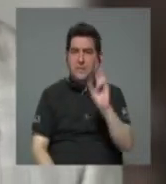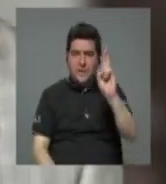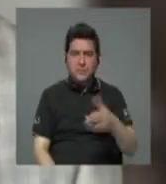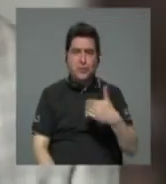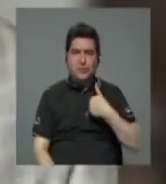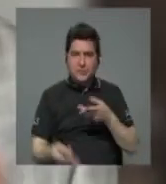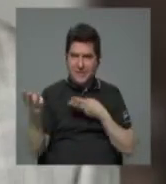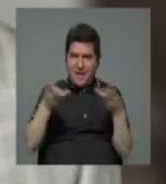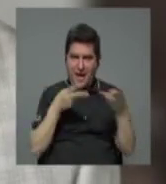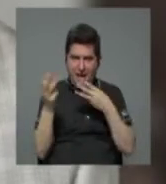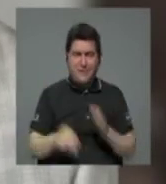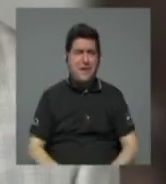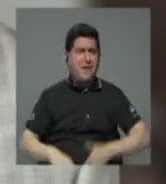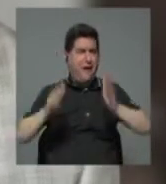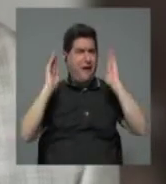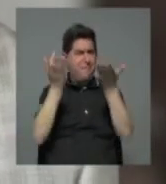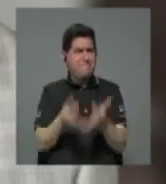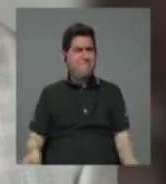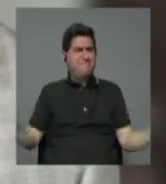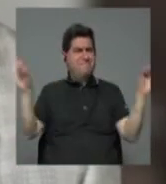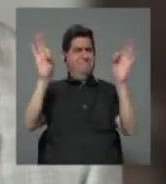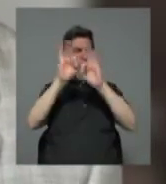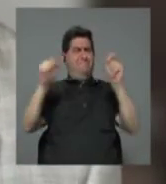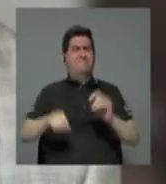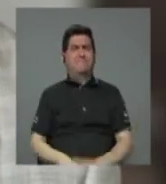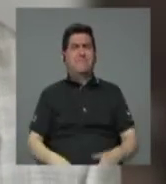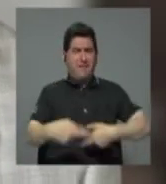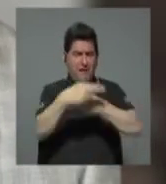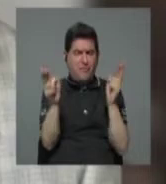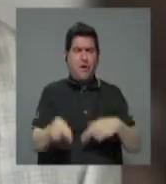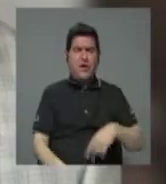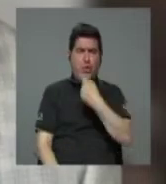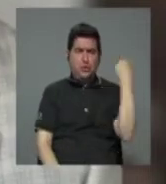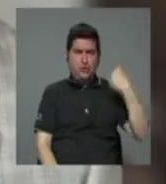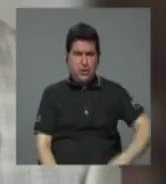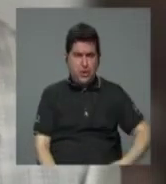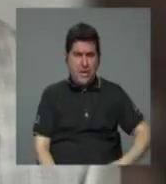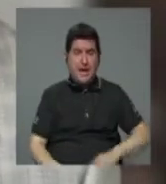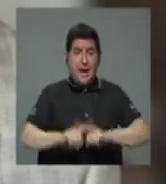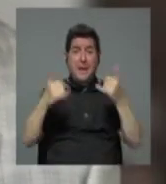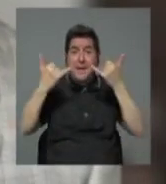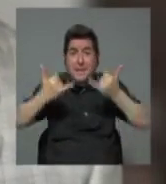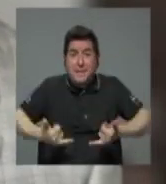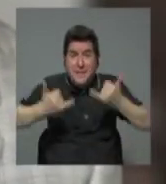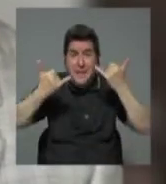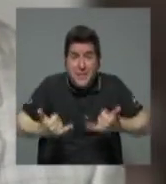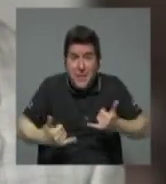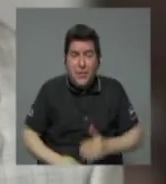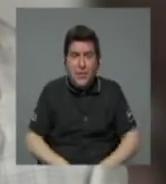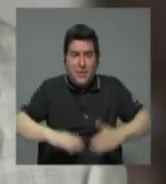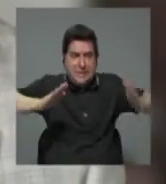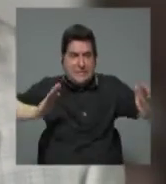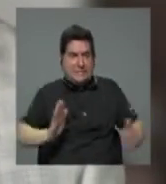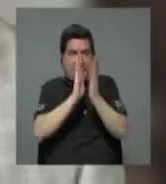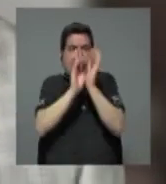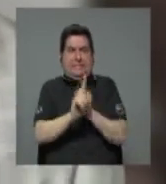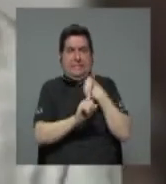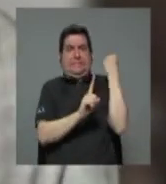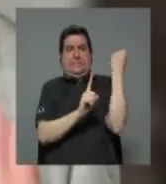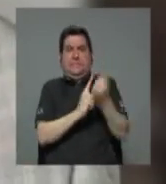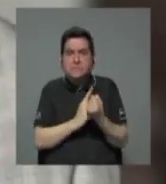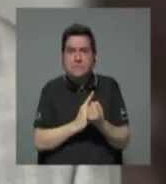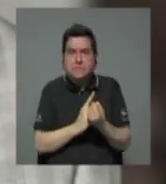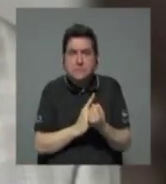un mercado enorme, muy importante en la región de China, pero que hoy en día está enfrentando una situación